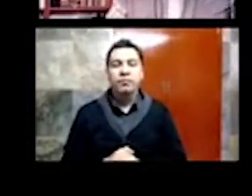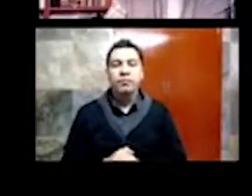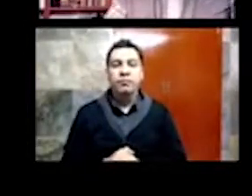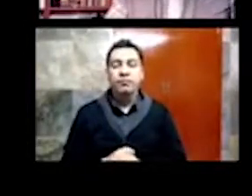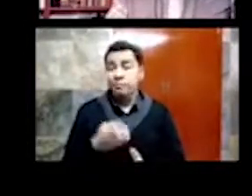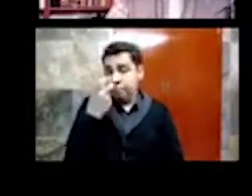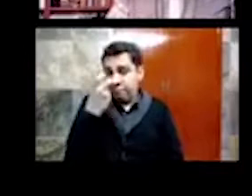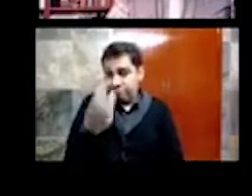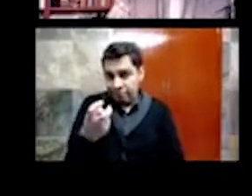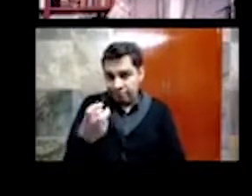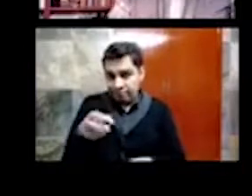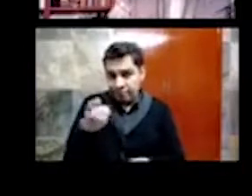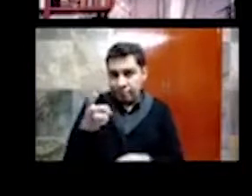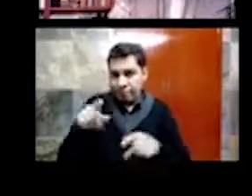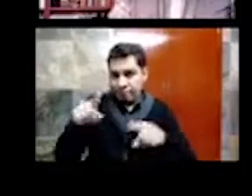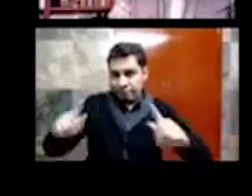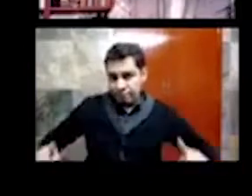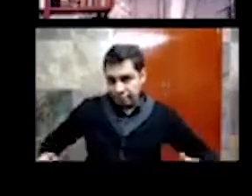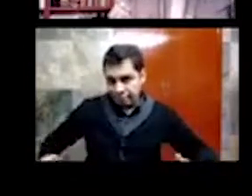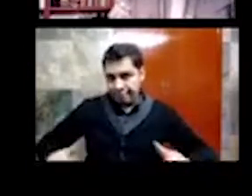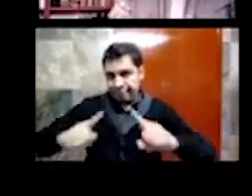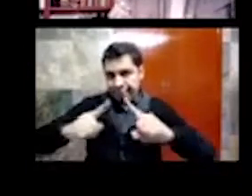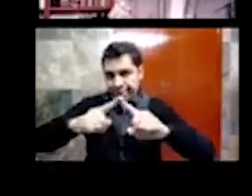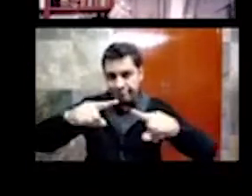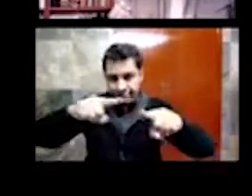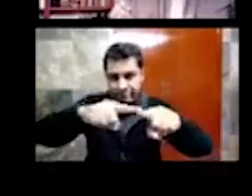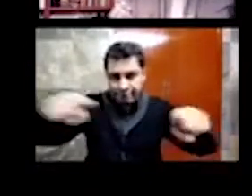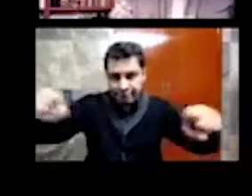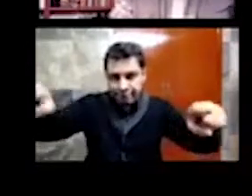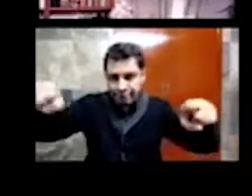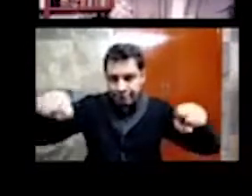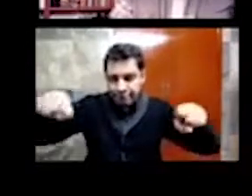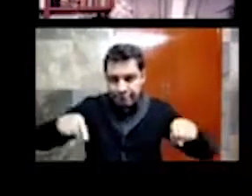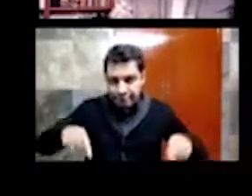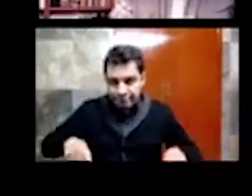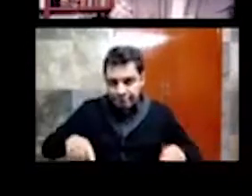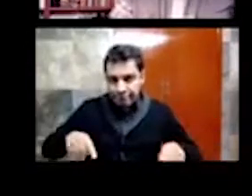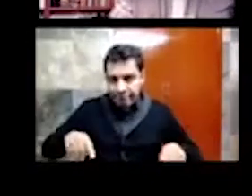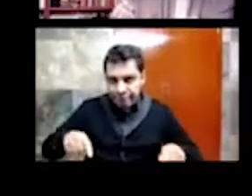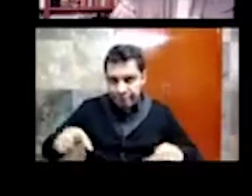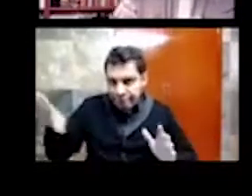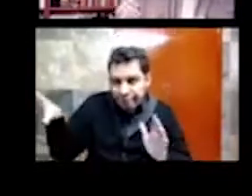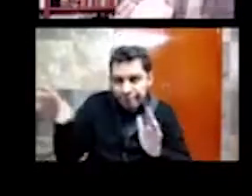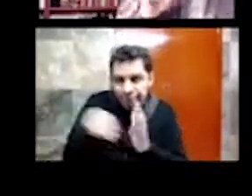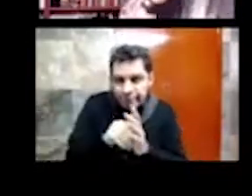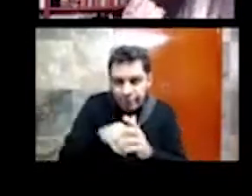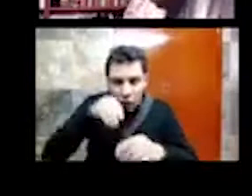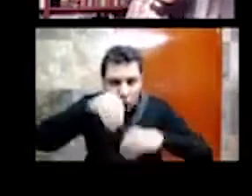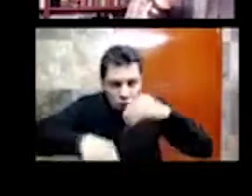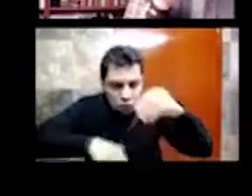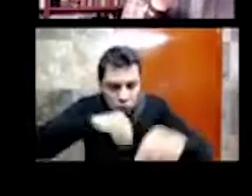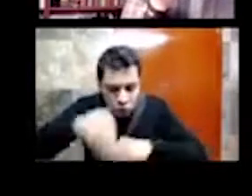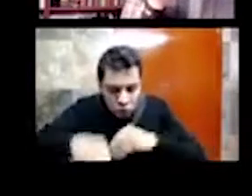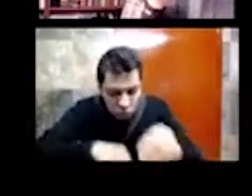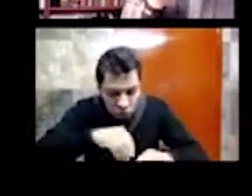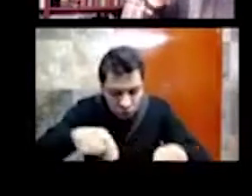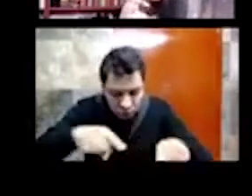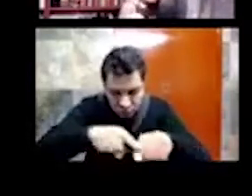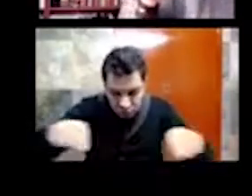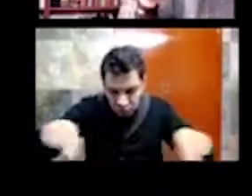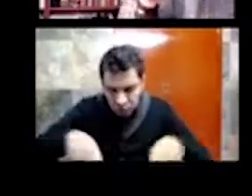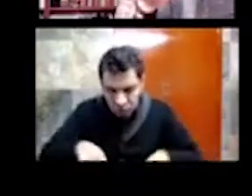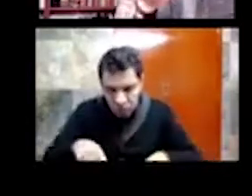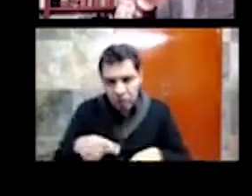Este es el recinto que nos obsequia Marquina. Esta es la maqueta que igualmente, con base en